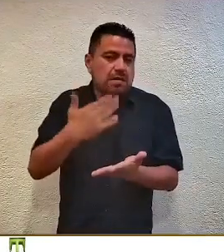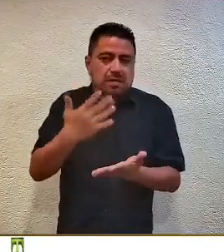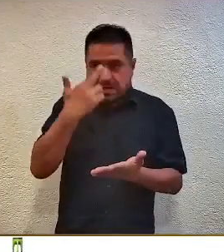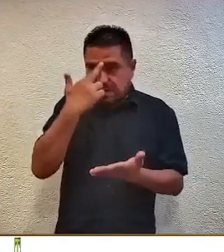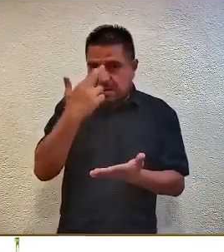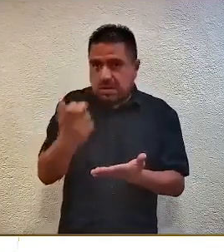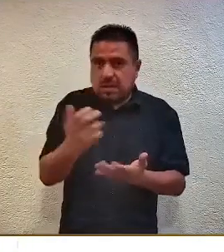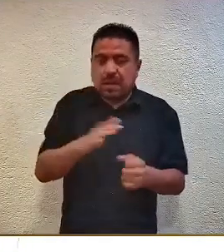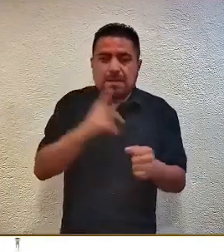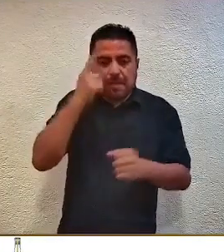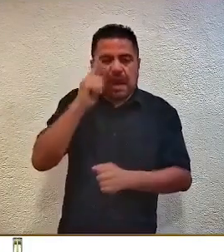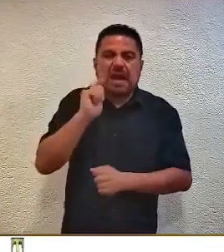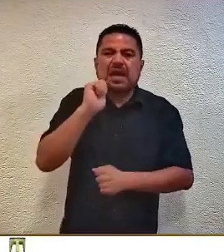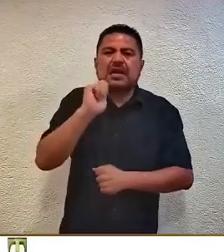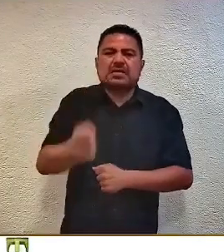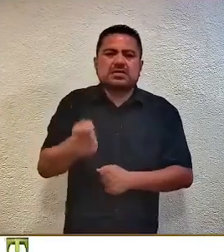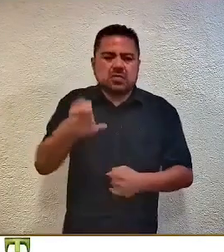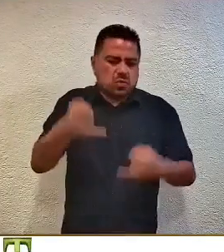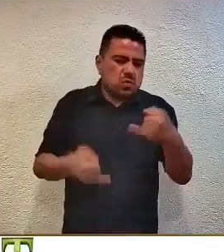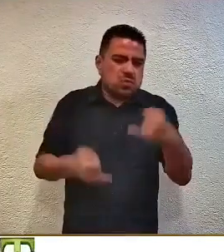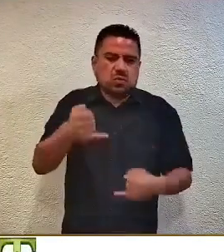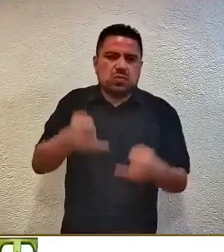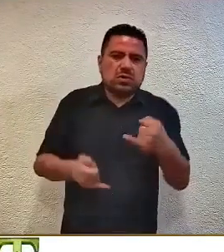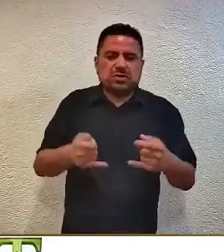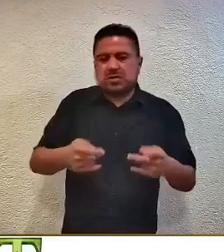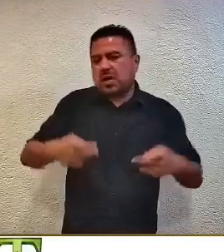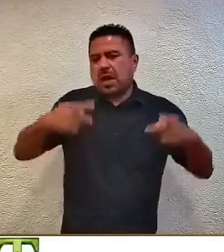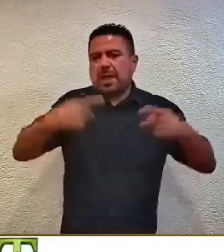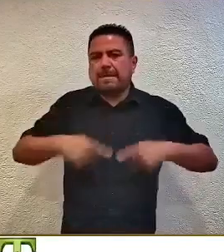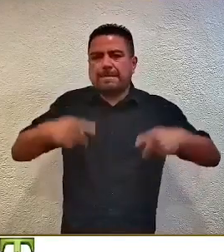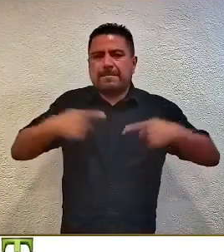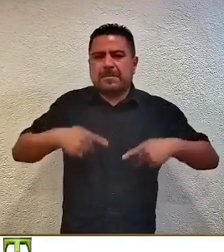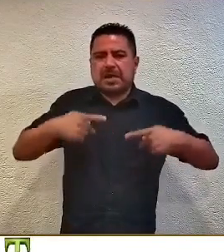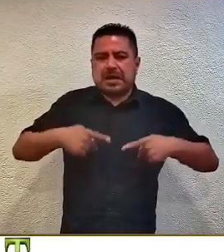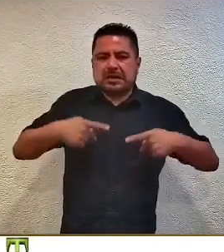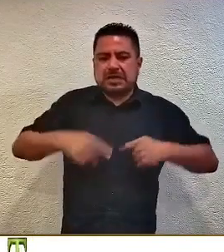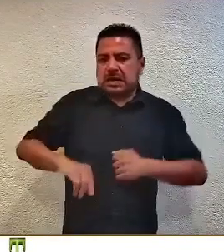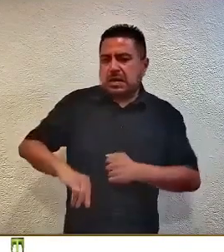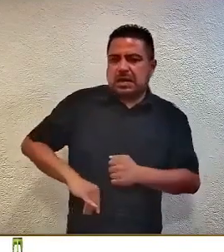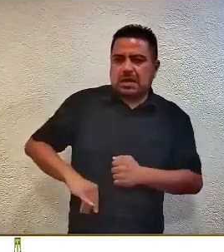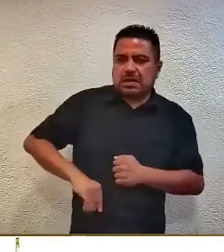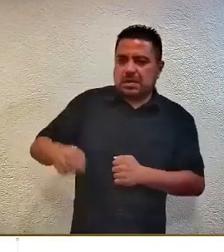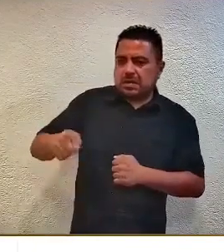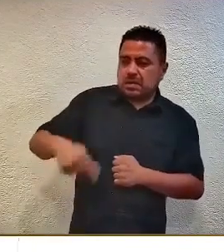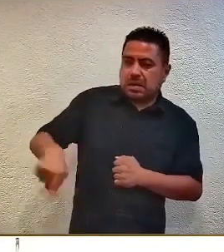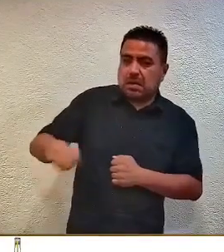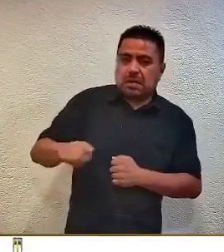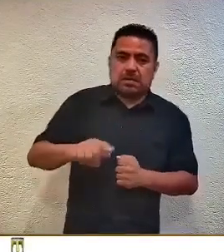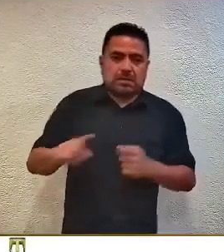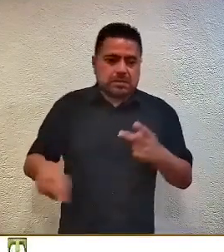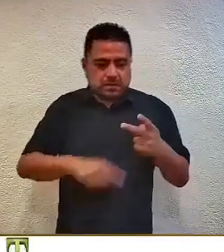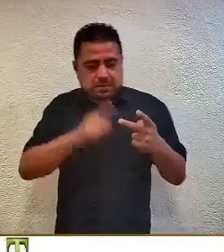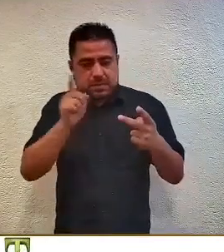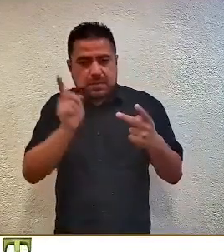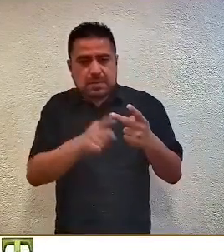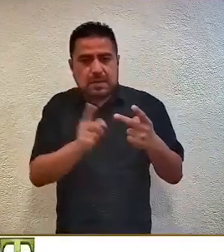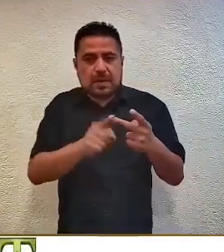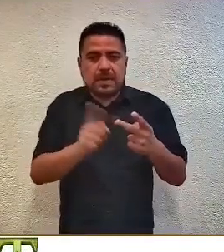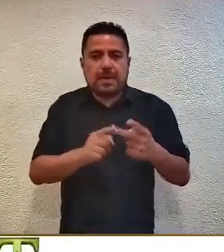razonable para llamar a juicio a las personas terceras interesadas. 2.